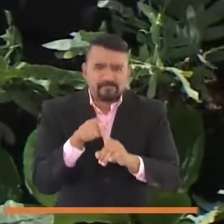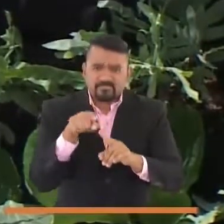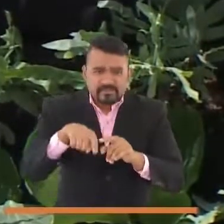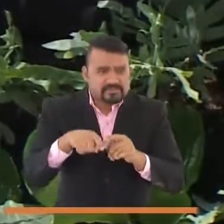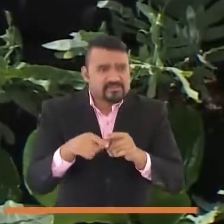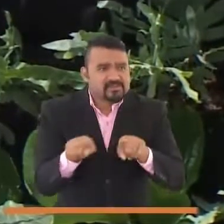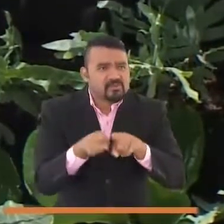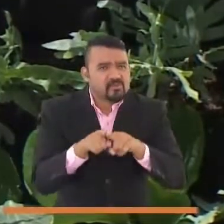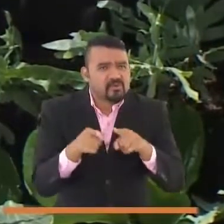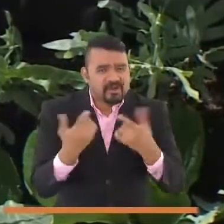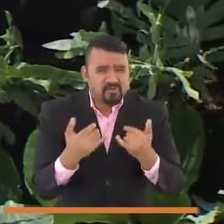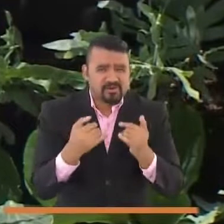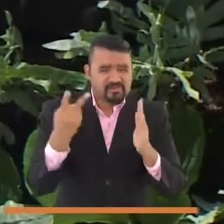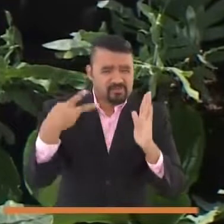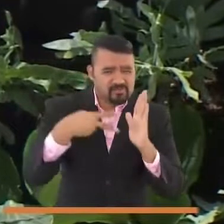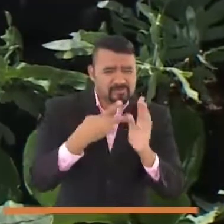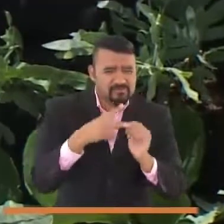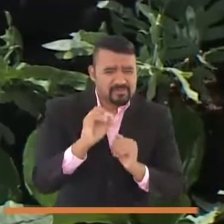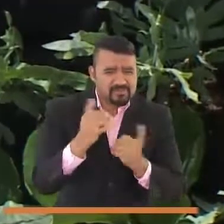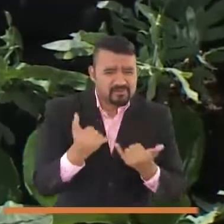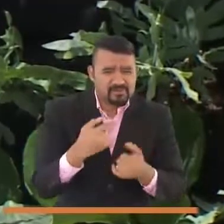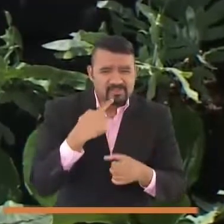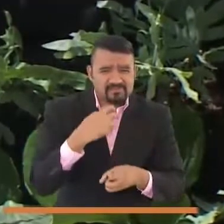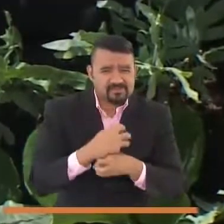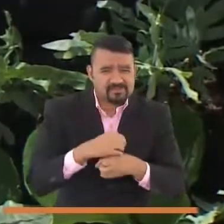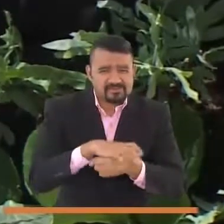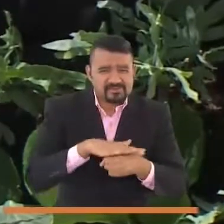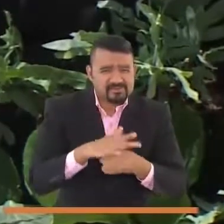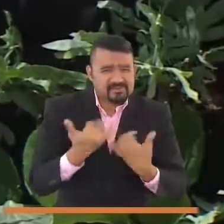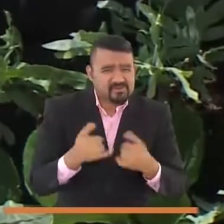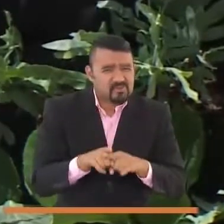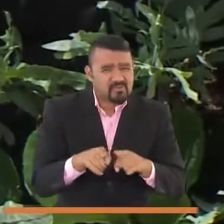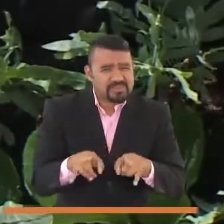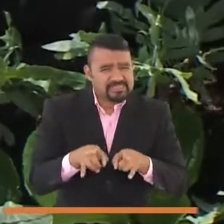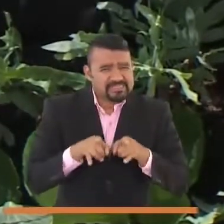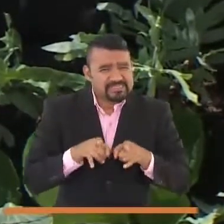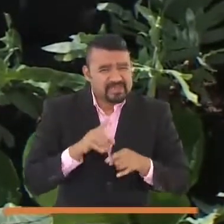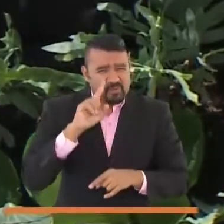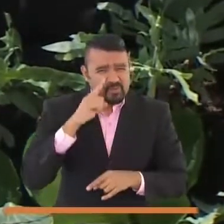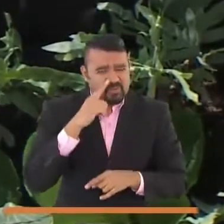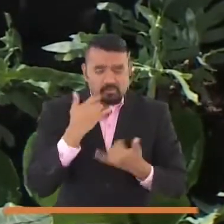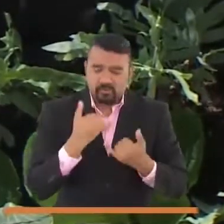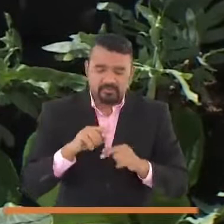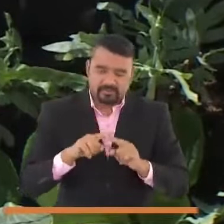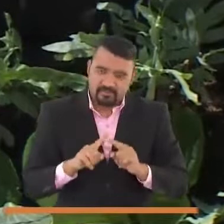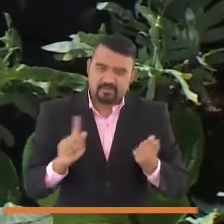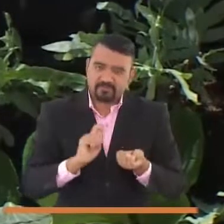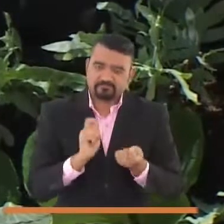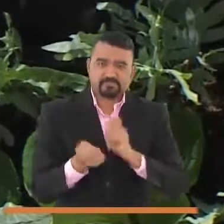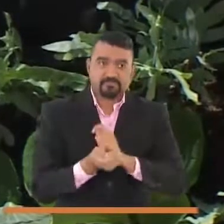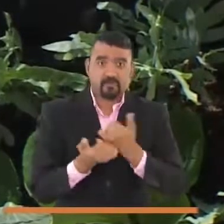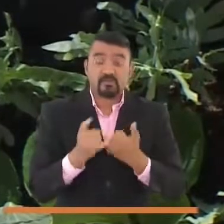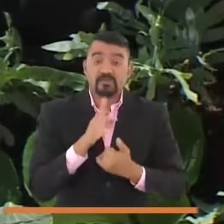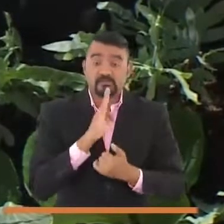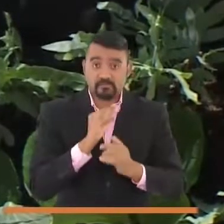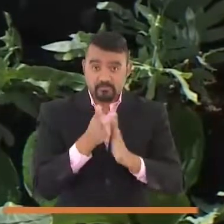las dificultades de este 2020. Por eso le tengo una muy buena noticia a los envigadeños, y es que le he pedido a la